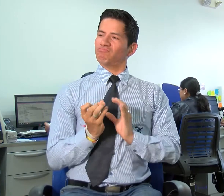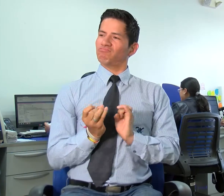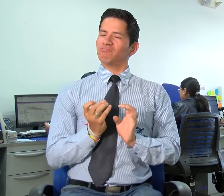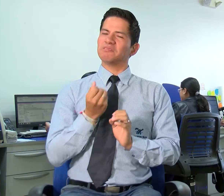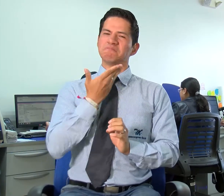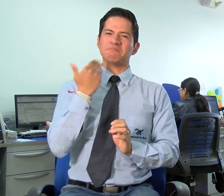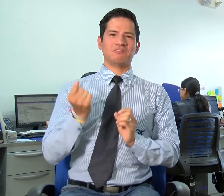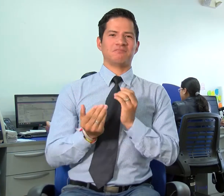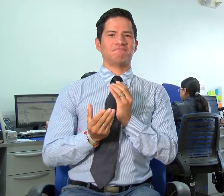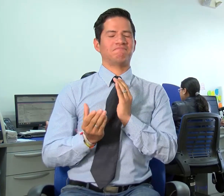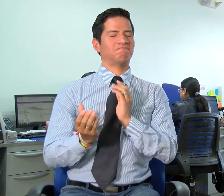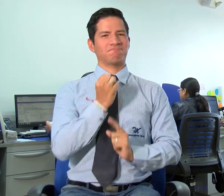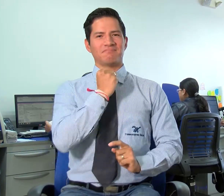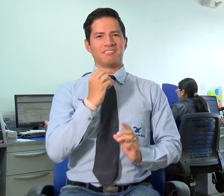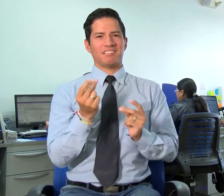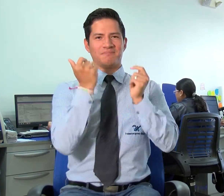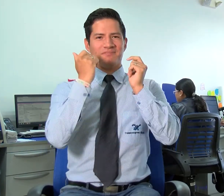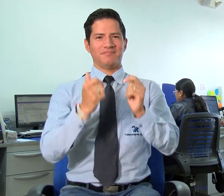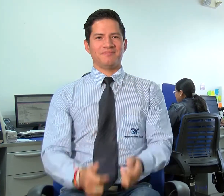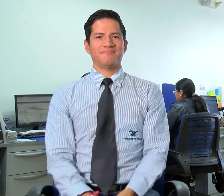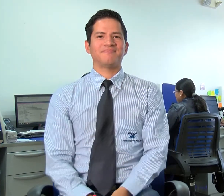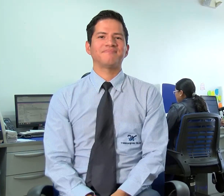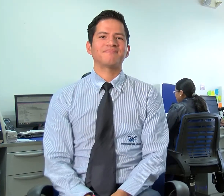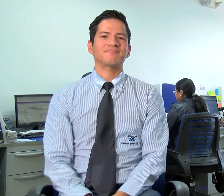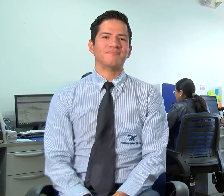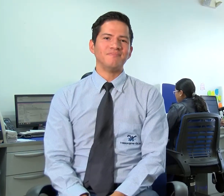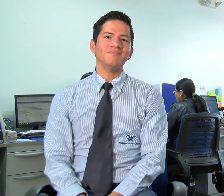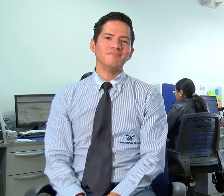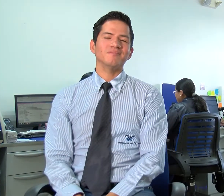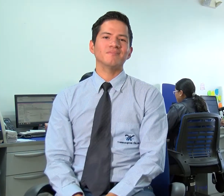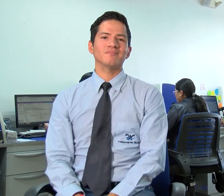qué se trata, pues les propongo conversar en señas y les enseño.